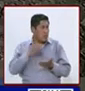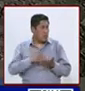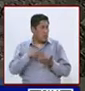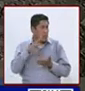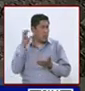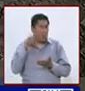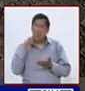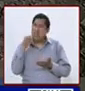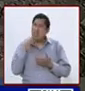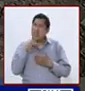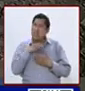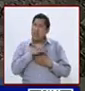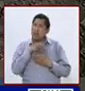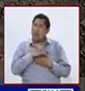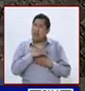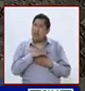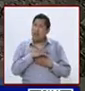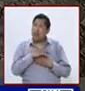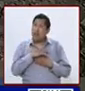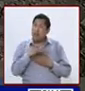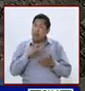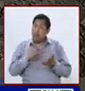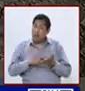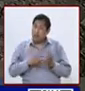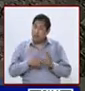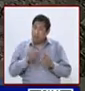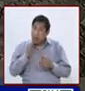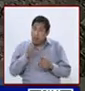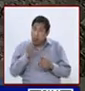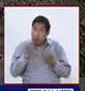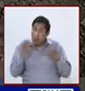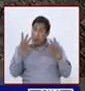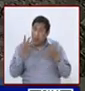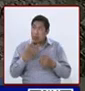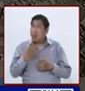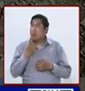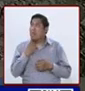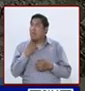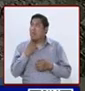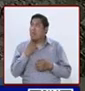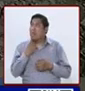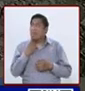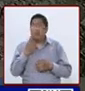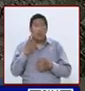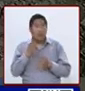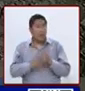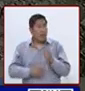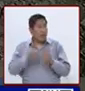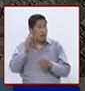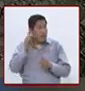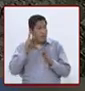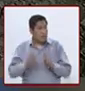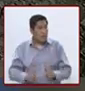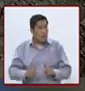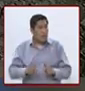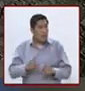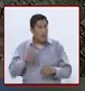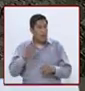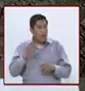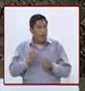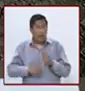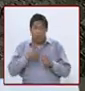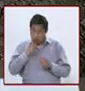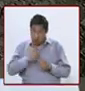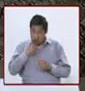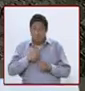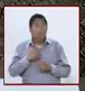2,000, 2,000, 1,500 dice que ganan en cada... O sea, ¿al día cuánto sacarán unos...? O sea, por persona de, o sea, de cada mujer, ¿no